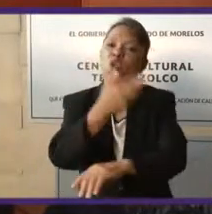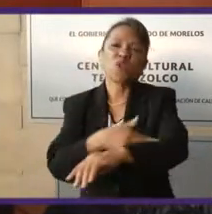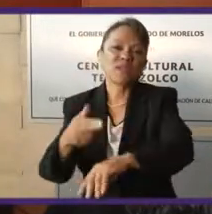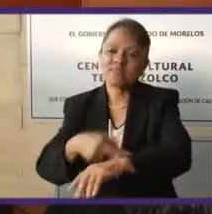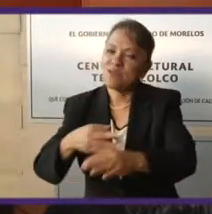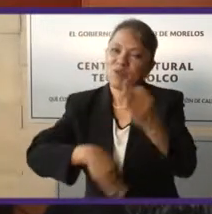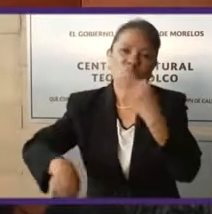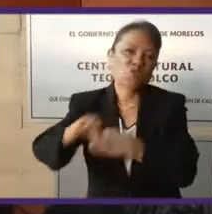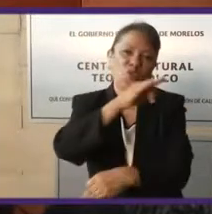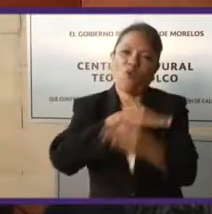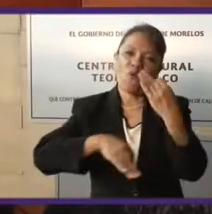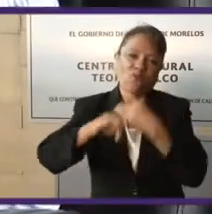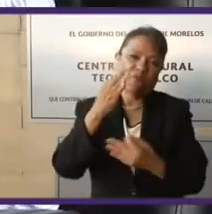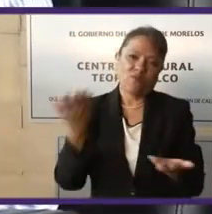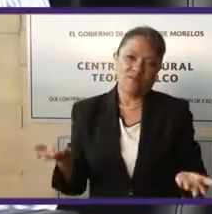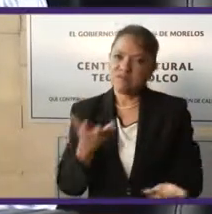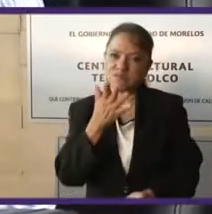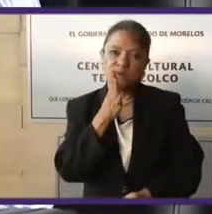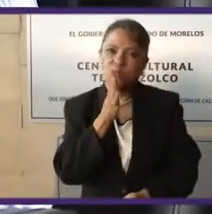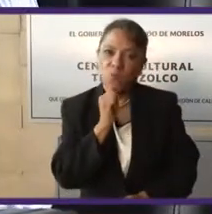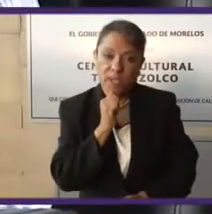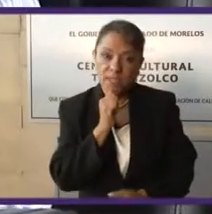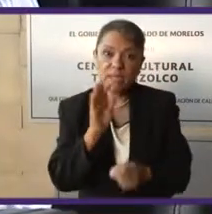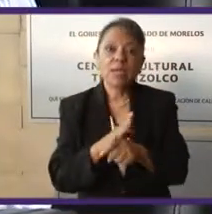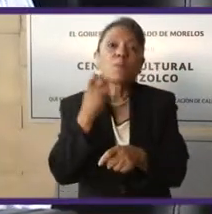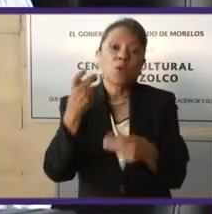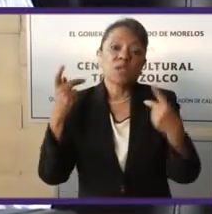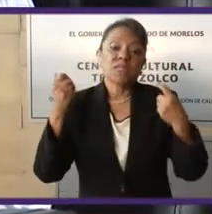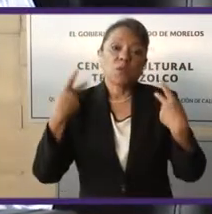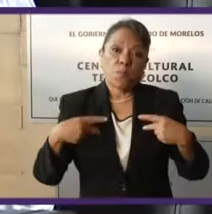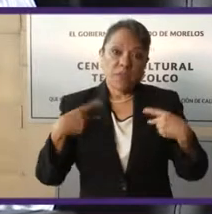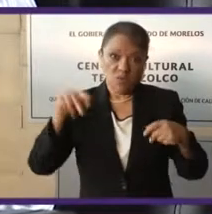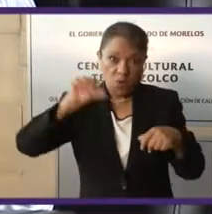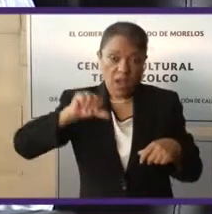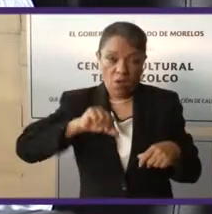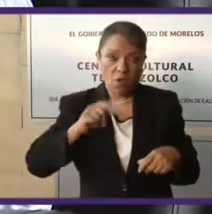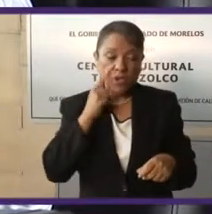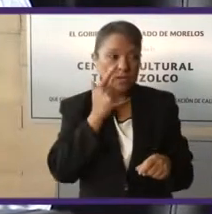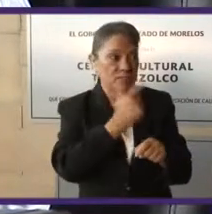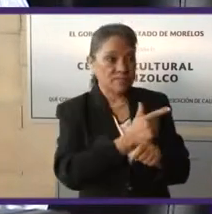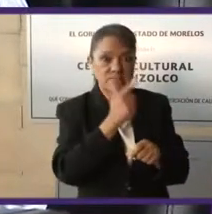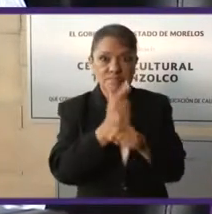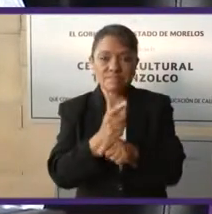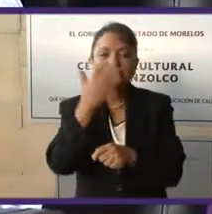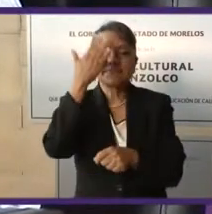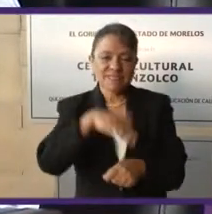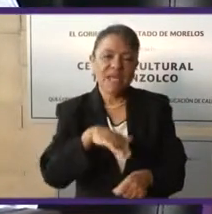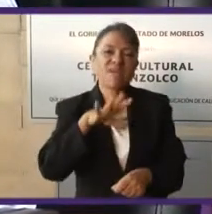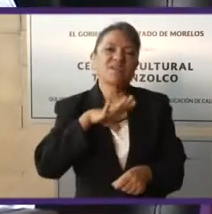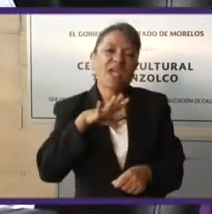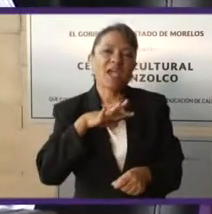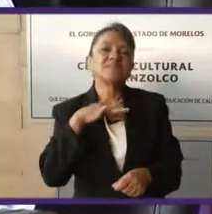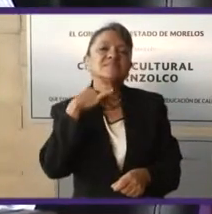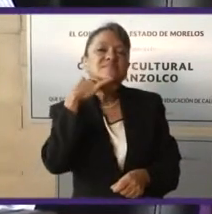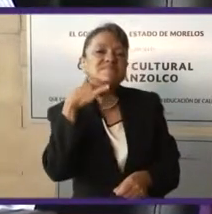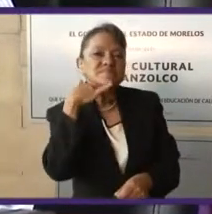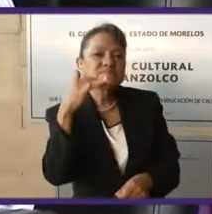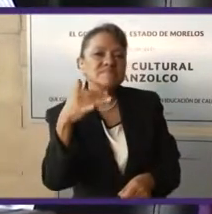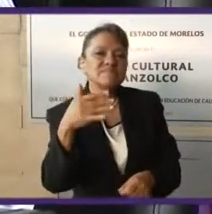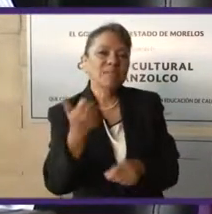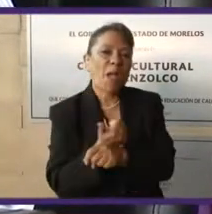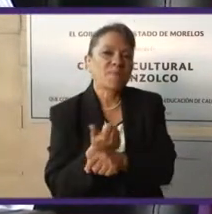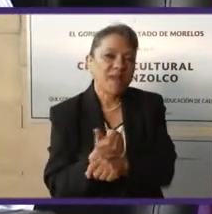los problemas. Y por eso la gente hoy, por ejemplo, encuentra que hay corrupción en amarillos, o en